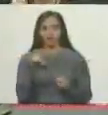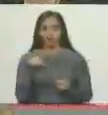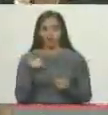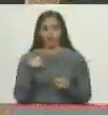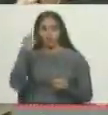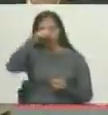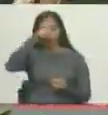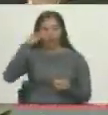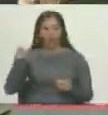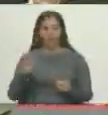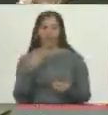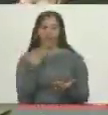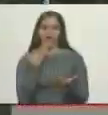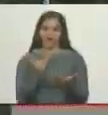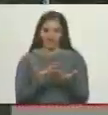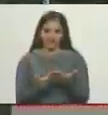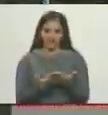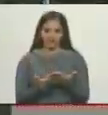pueblo agradecido,